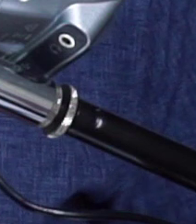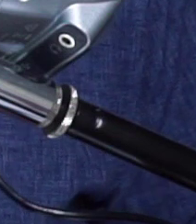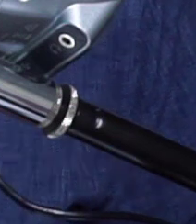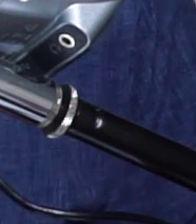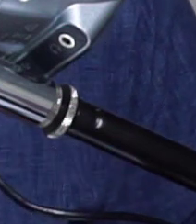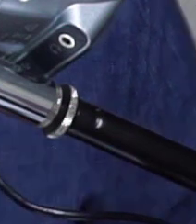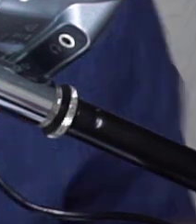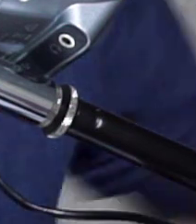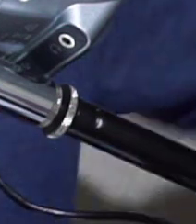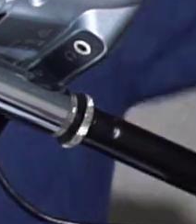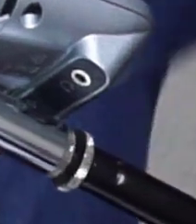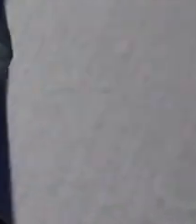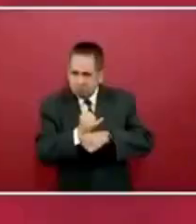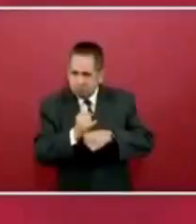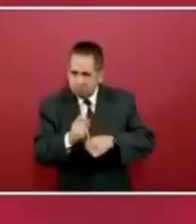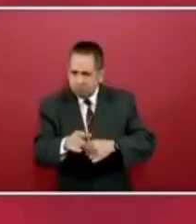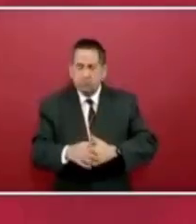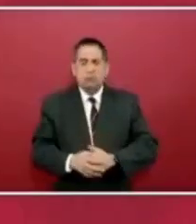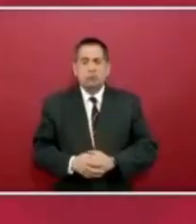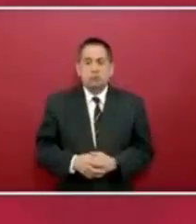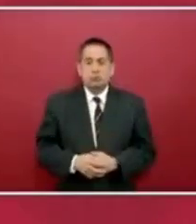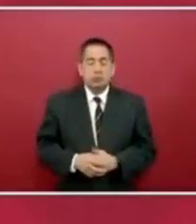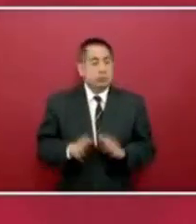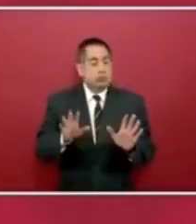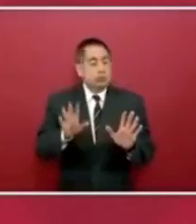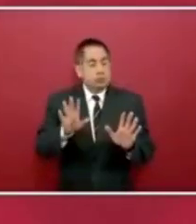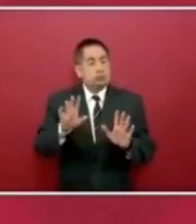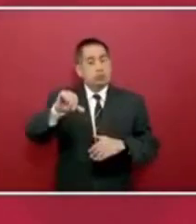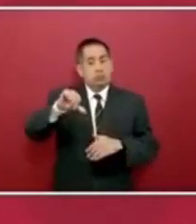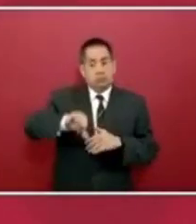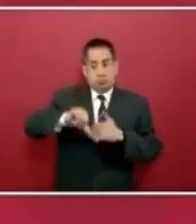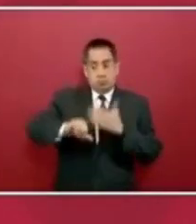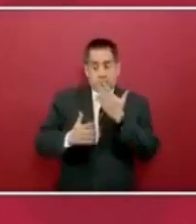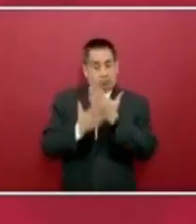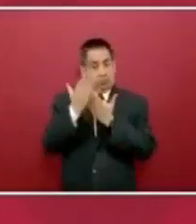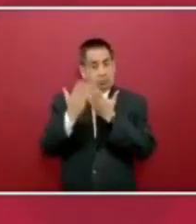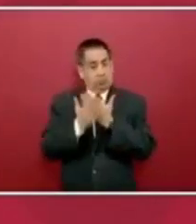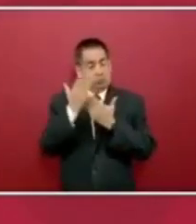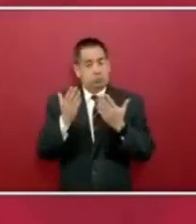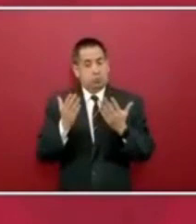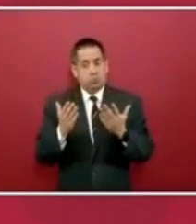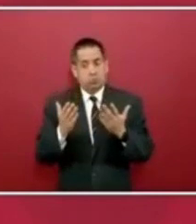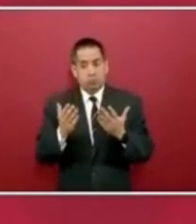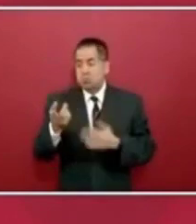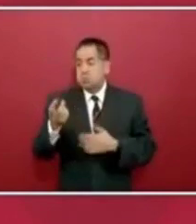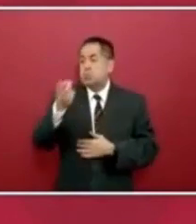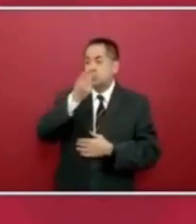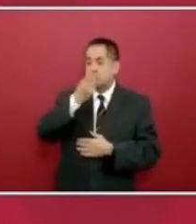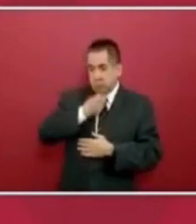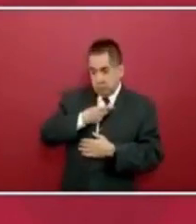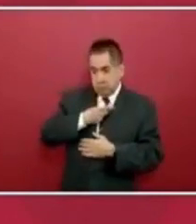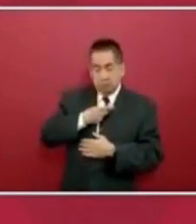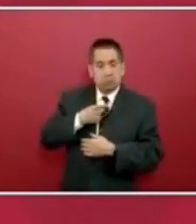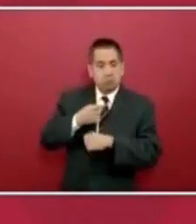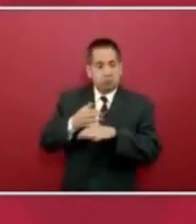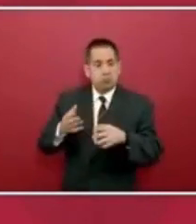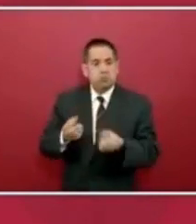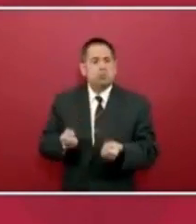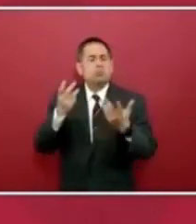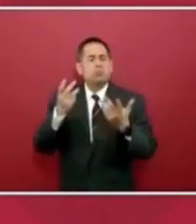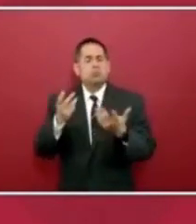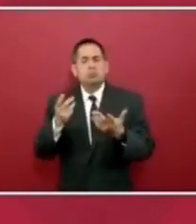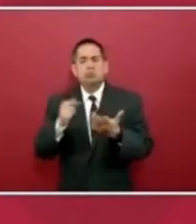pasado 7 de febrero hoy en la mañana este se nos informó del número